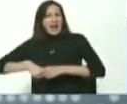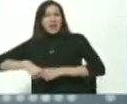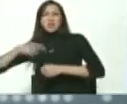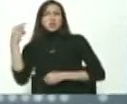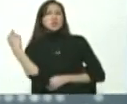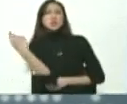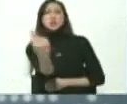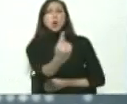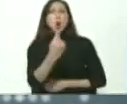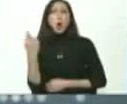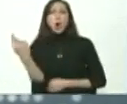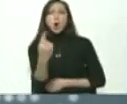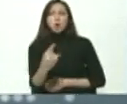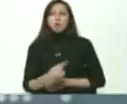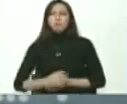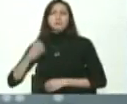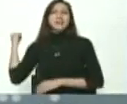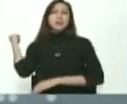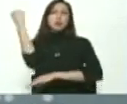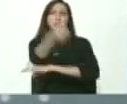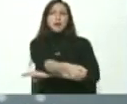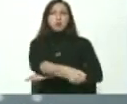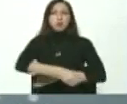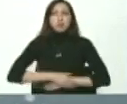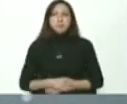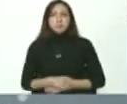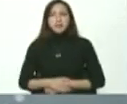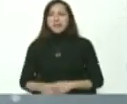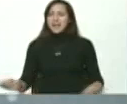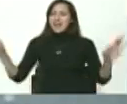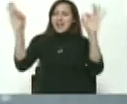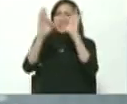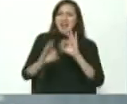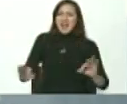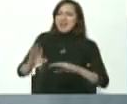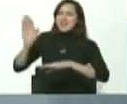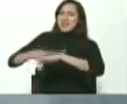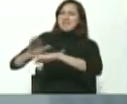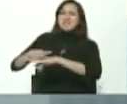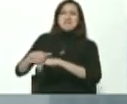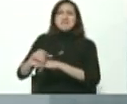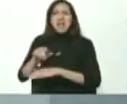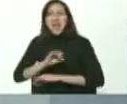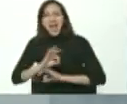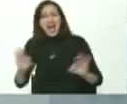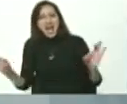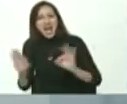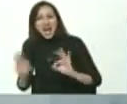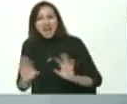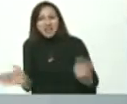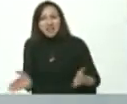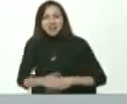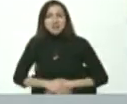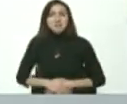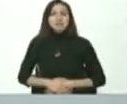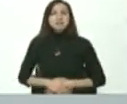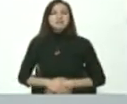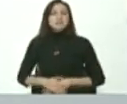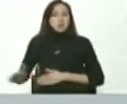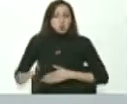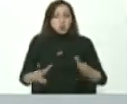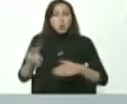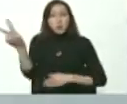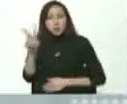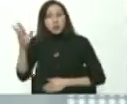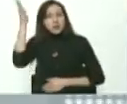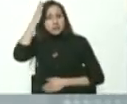quedó aislado y derrotado. Nadie le consulta nada y el rumbo del país ya va fijado hacia